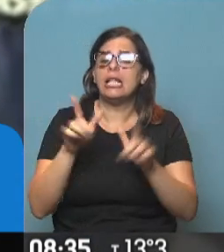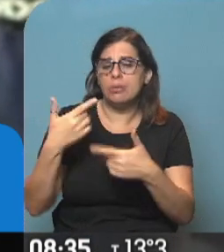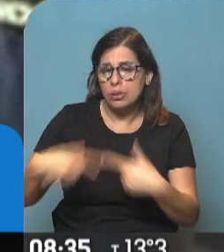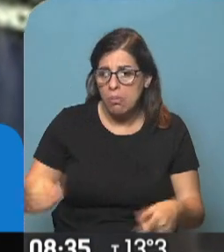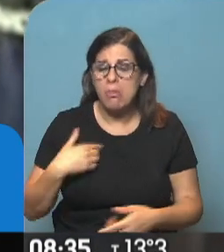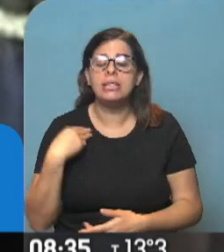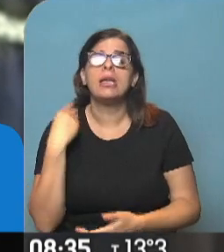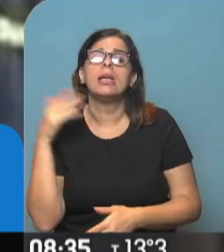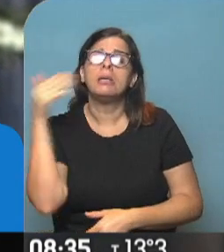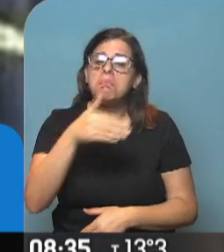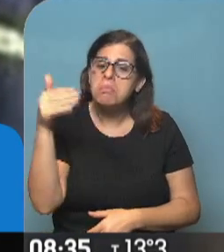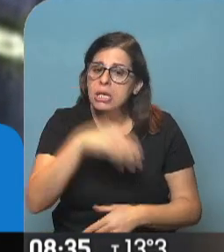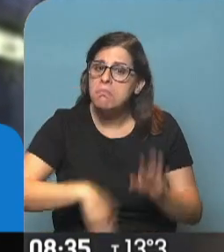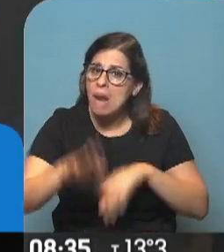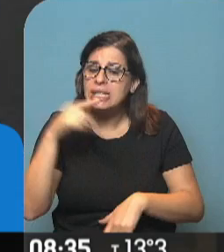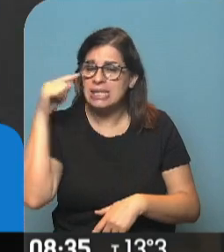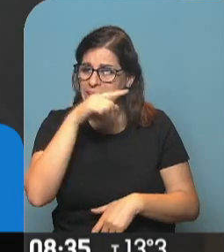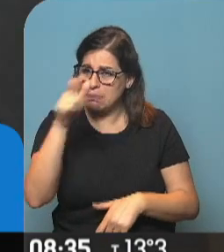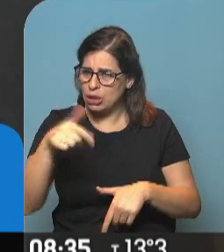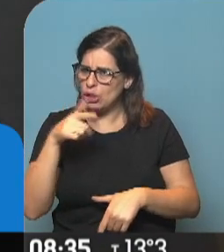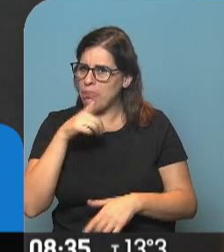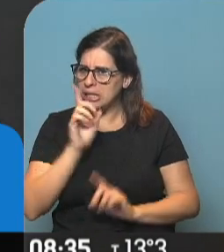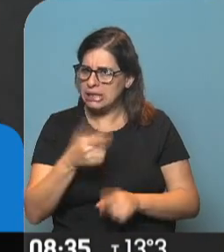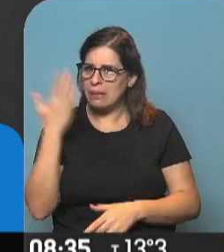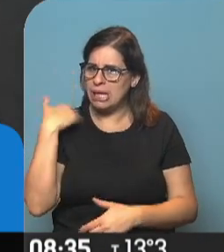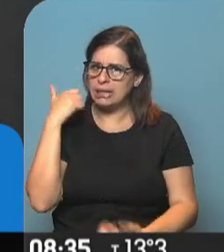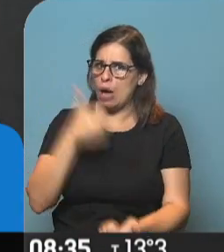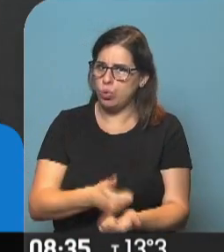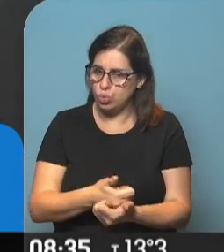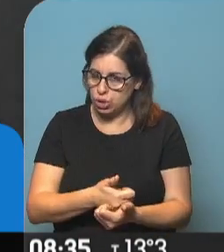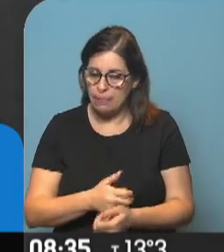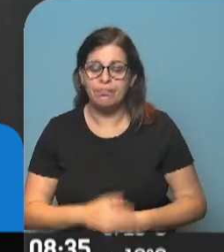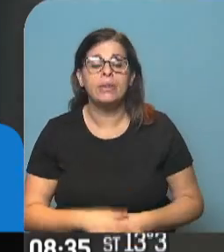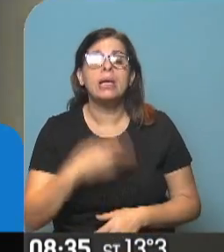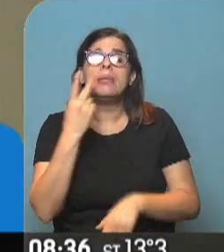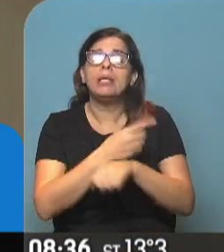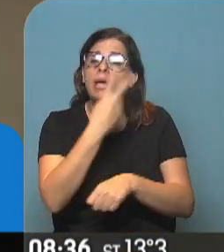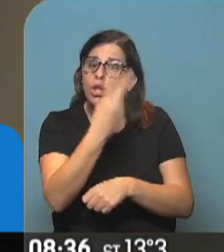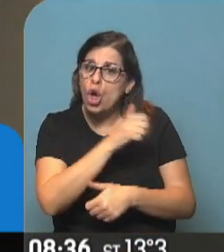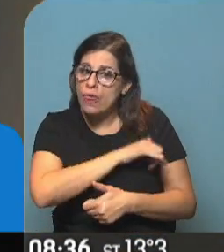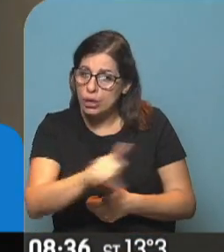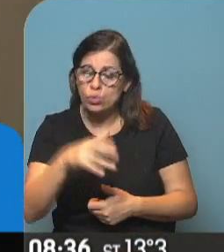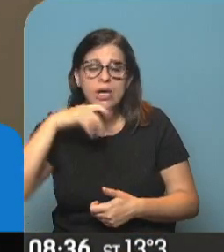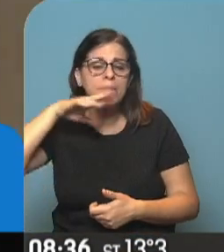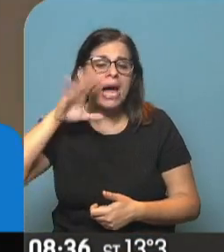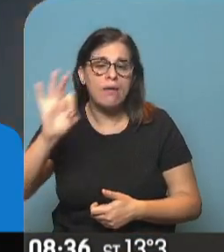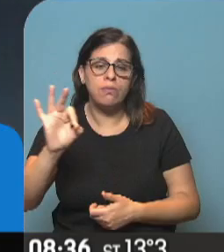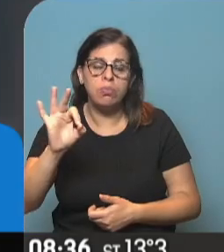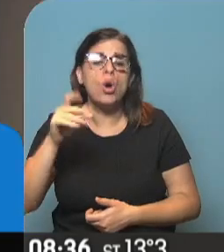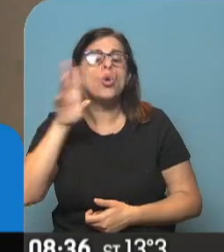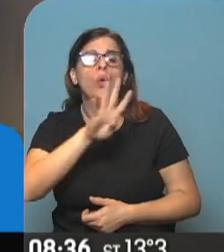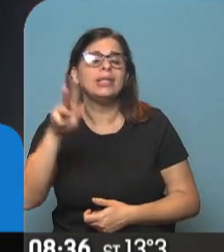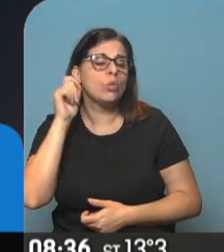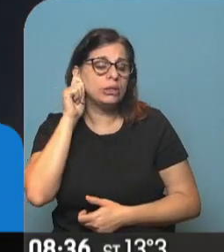se presentaron otras 7 presuntas víctimas en la justicia. Las primeras 2 denuncias, Pablo, de